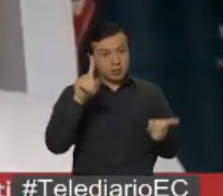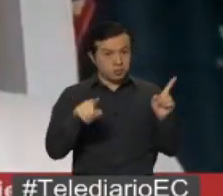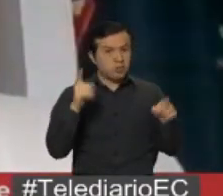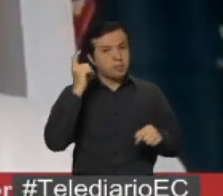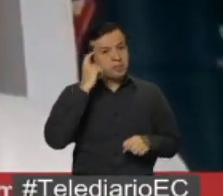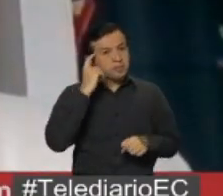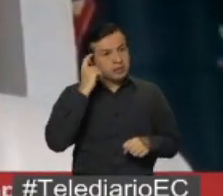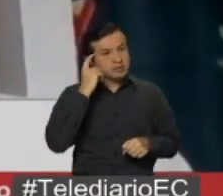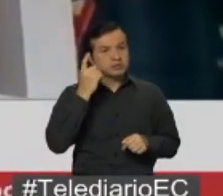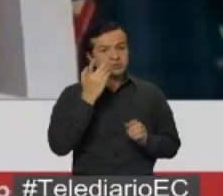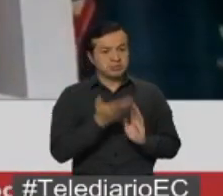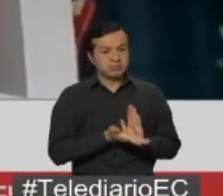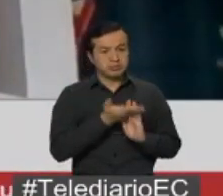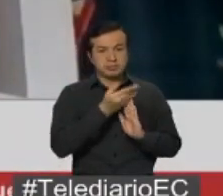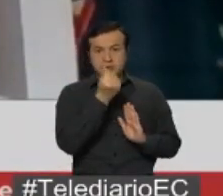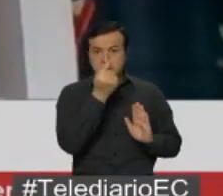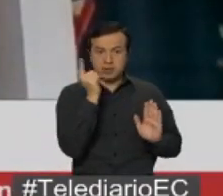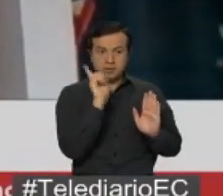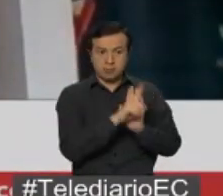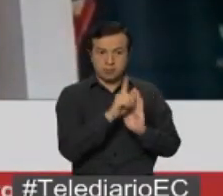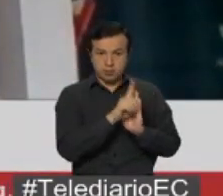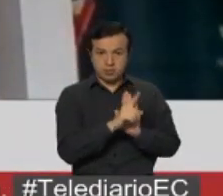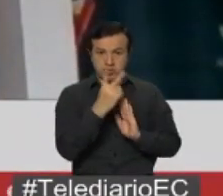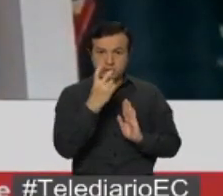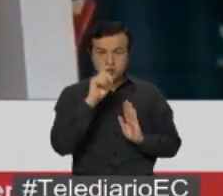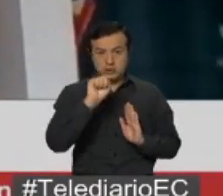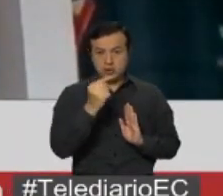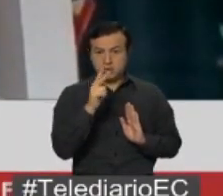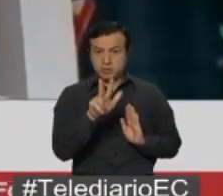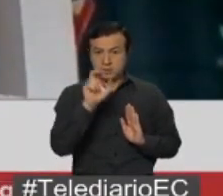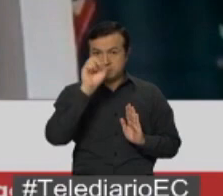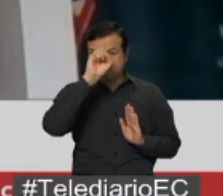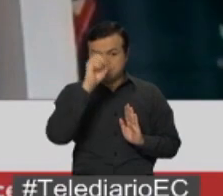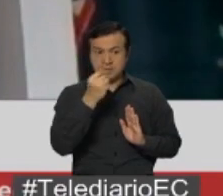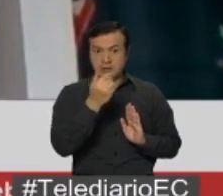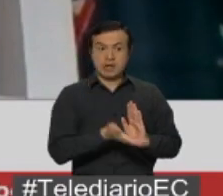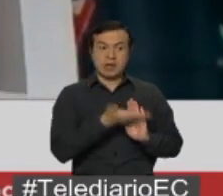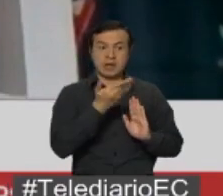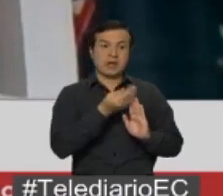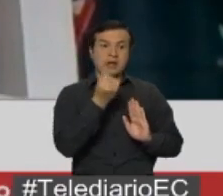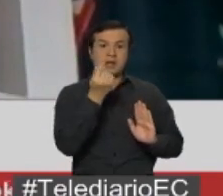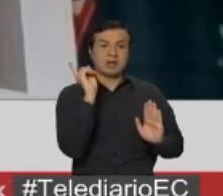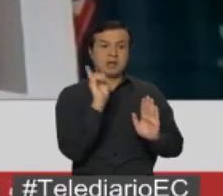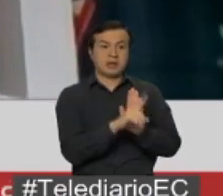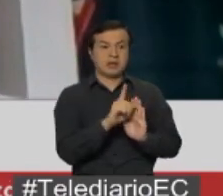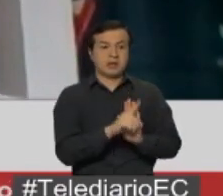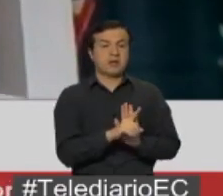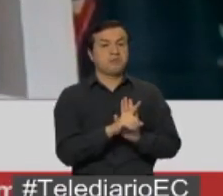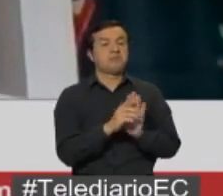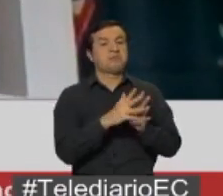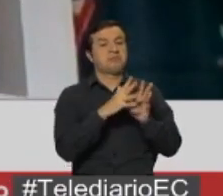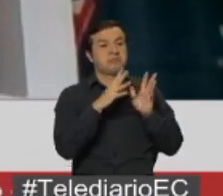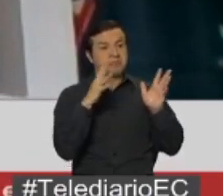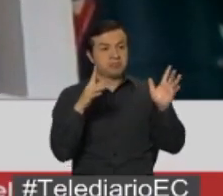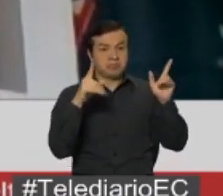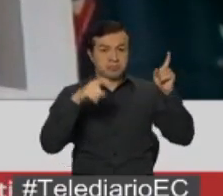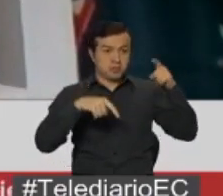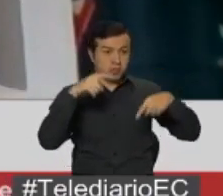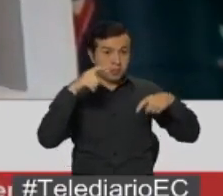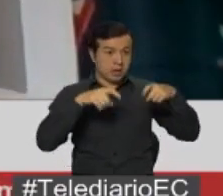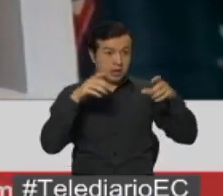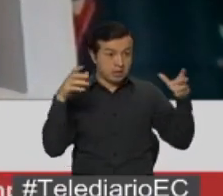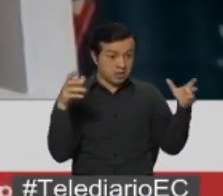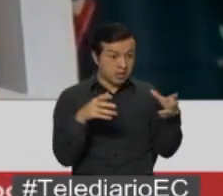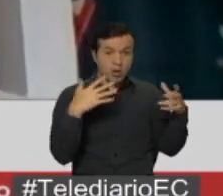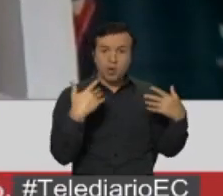en el crecimiento de depósitos en un 12.3 por ciento se da cuenta de la capacidad que tienen éstas organizaciones